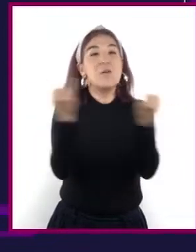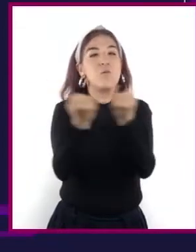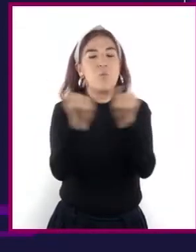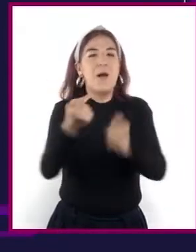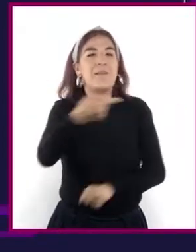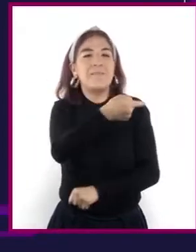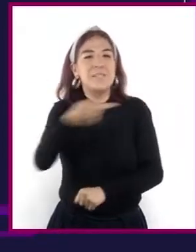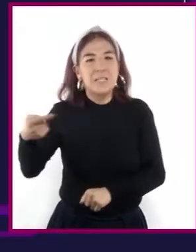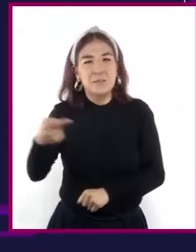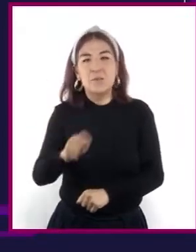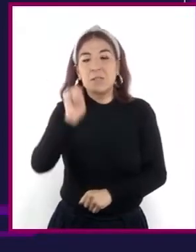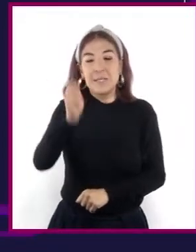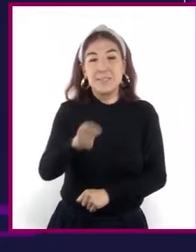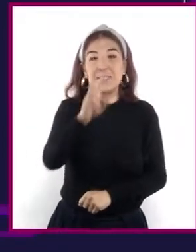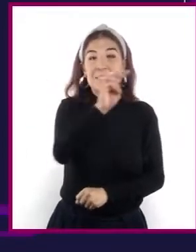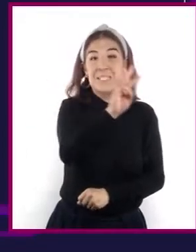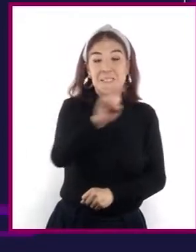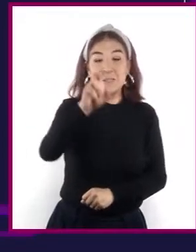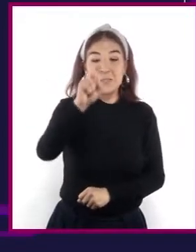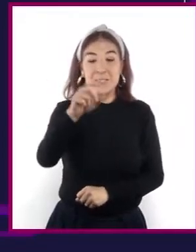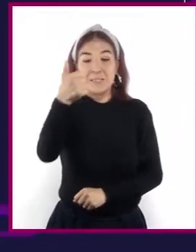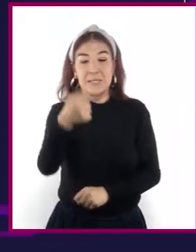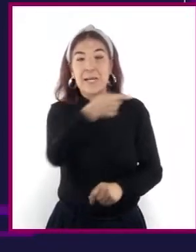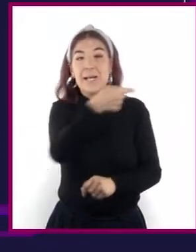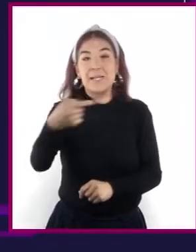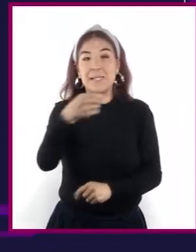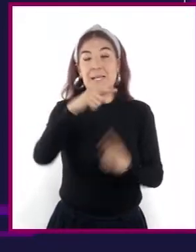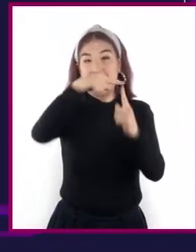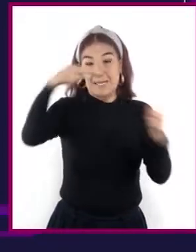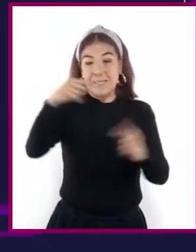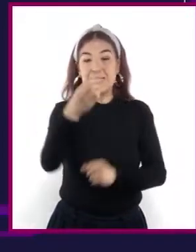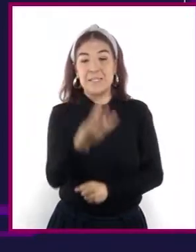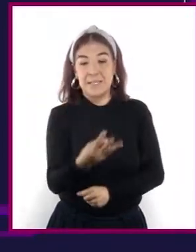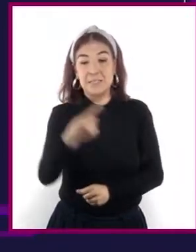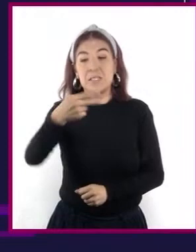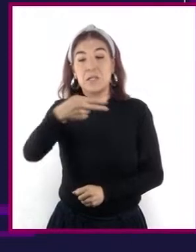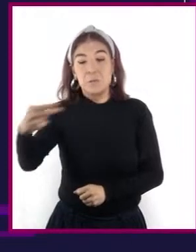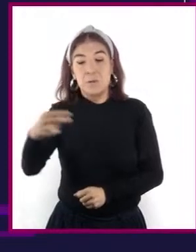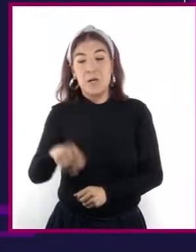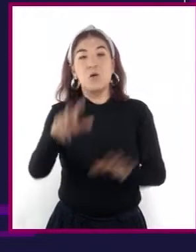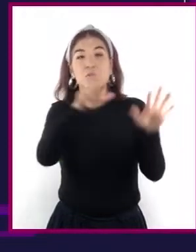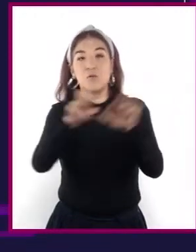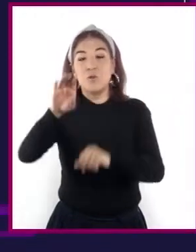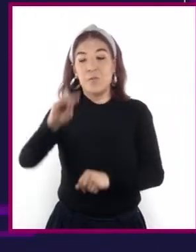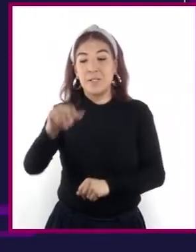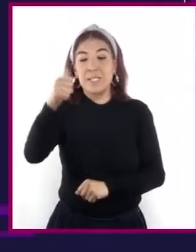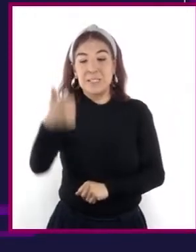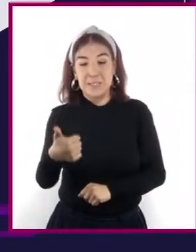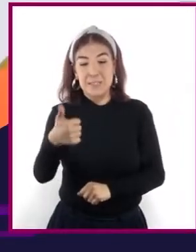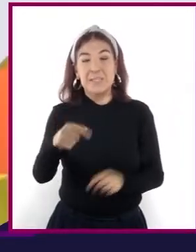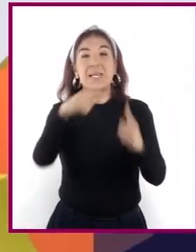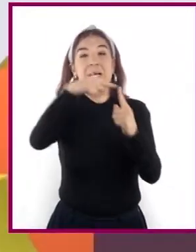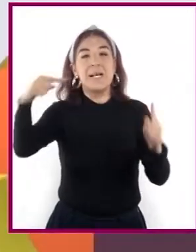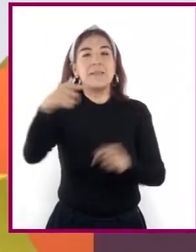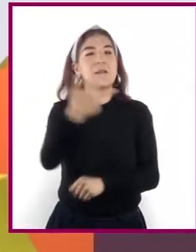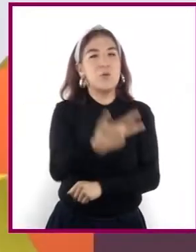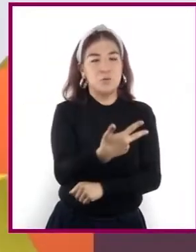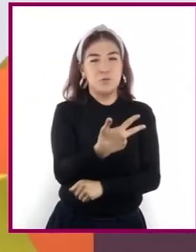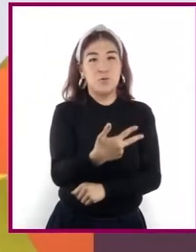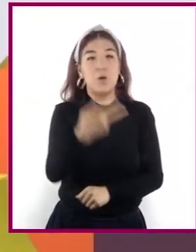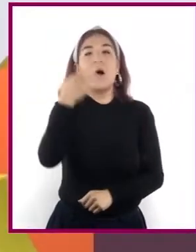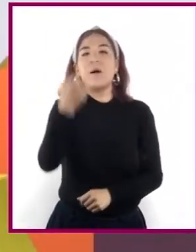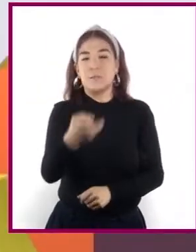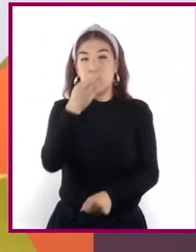fracciones 336 entre 3 igual a 896 entre 8.